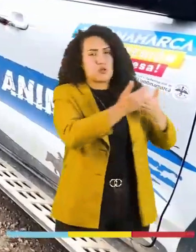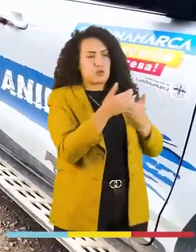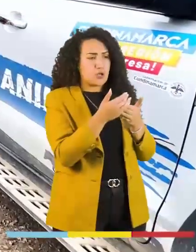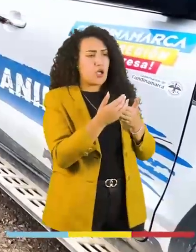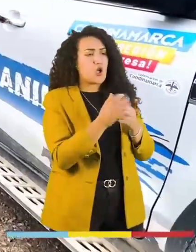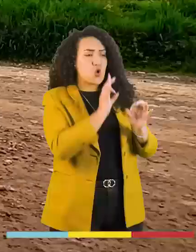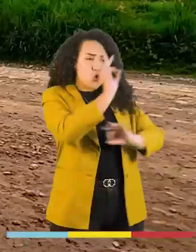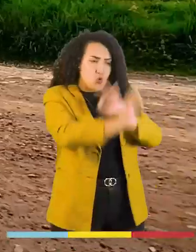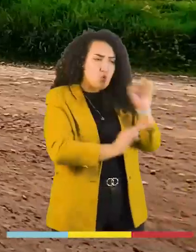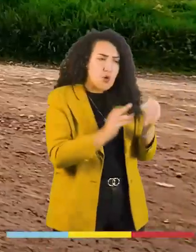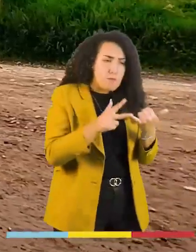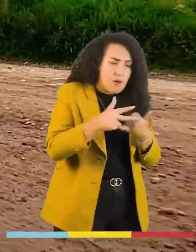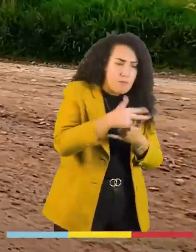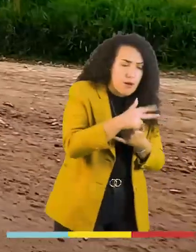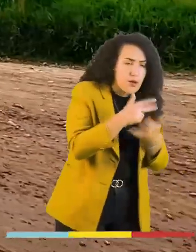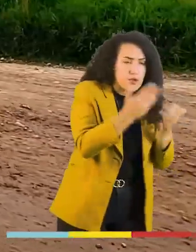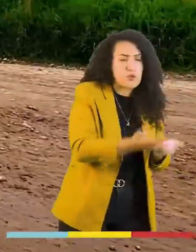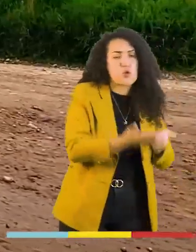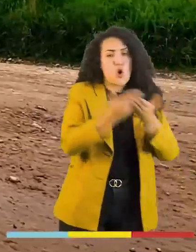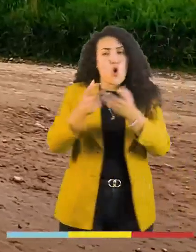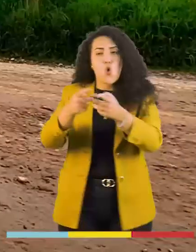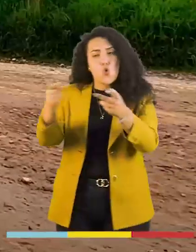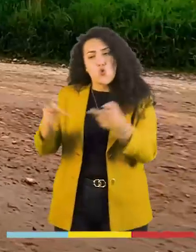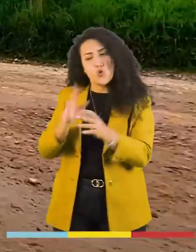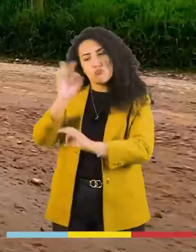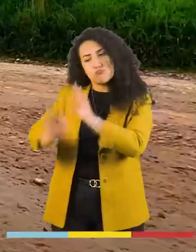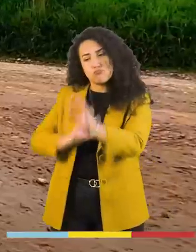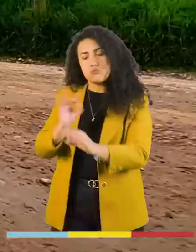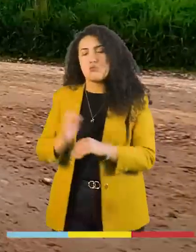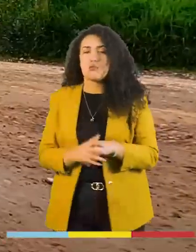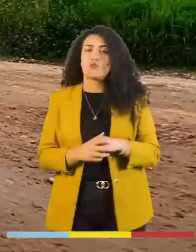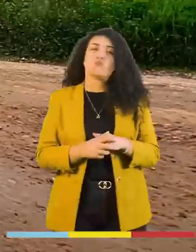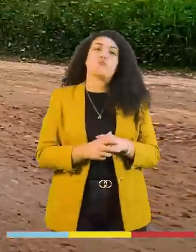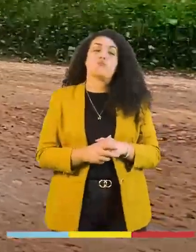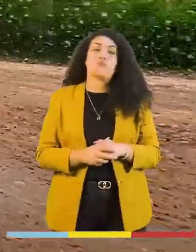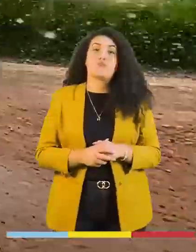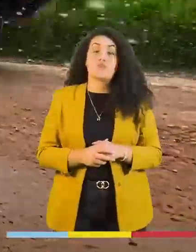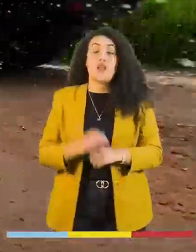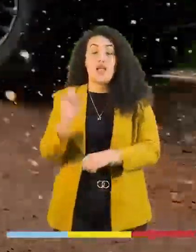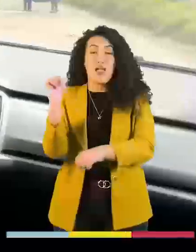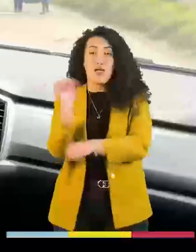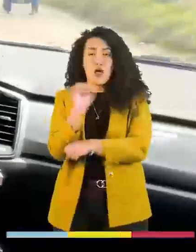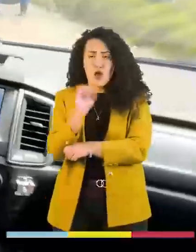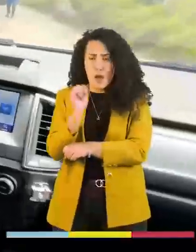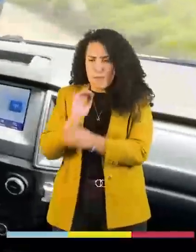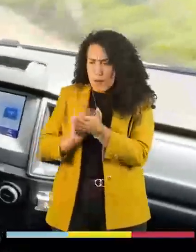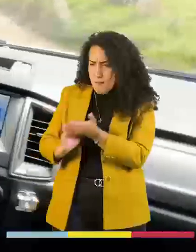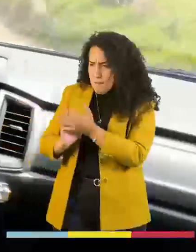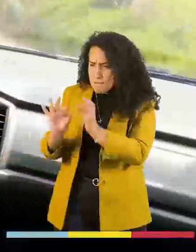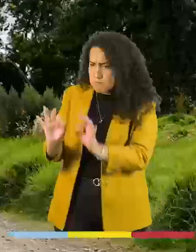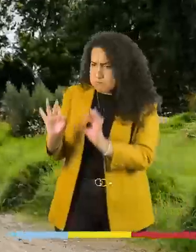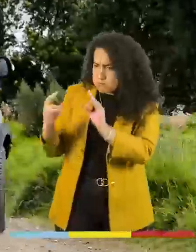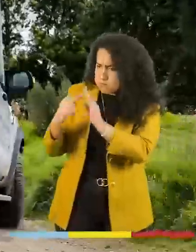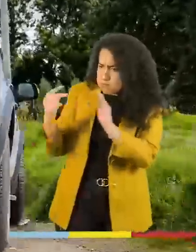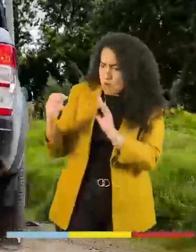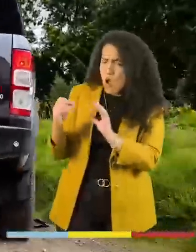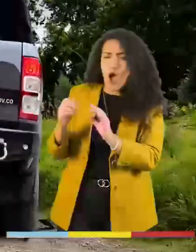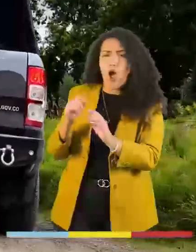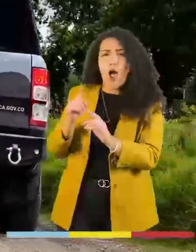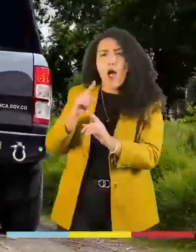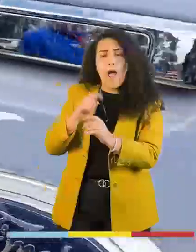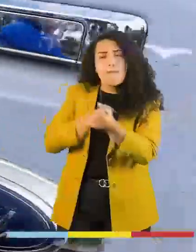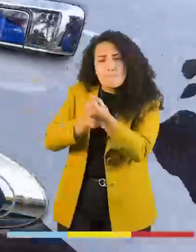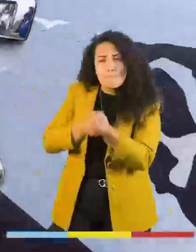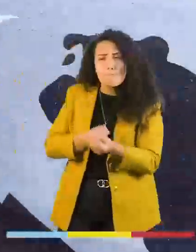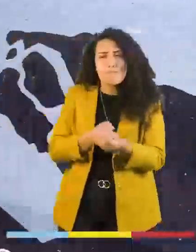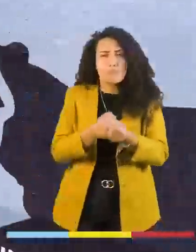lugar donde puedan estar mejor. Se trata de camionetas doble cabina, adaptadas y adquiridas para realizar acompañamientos y apoyo a las giras de